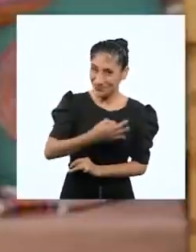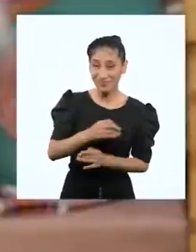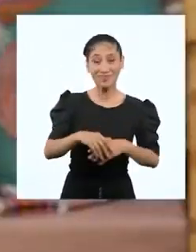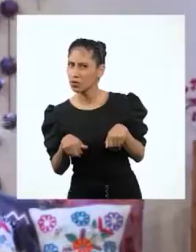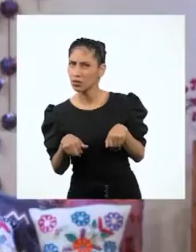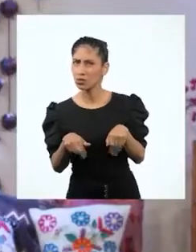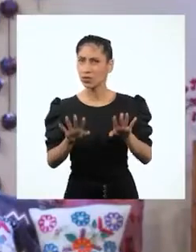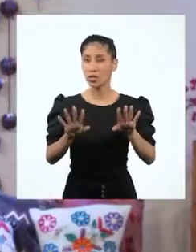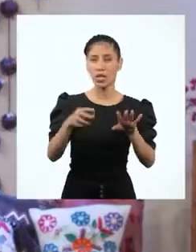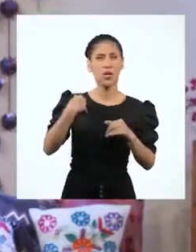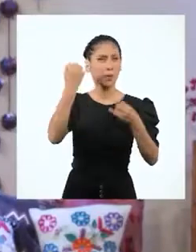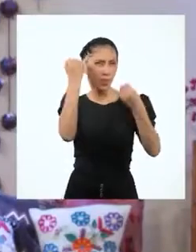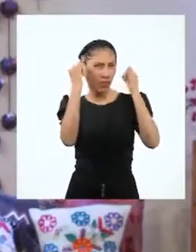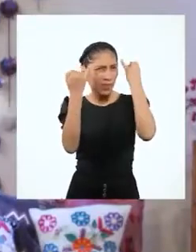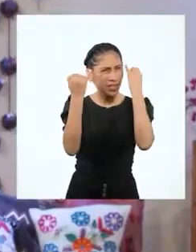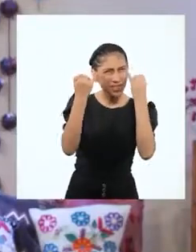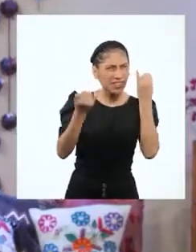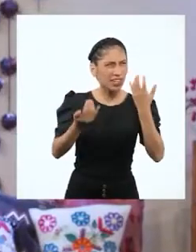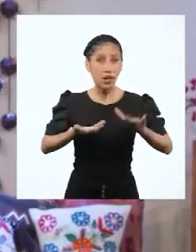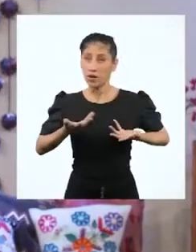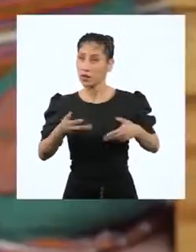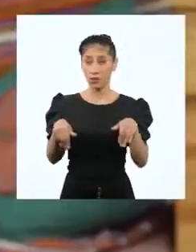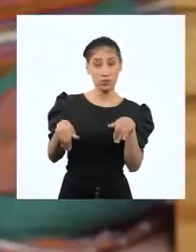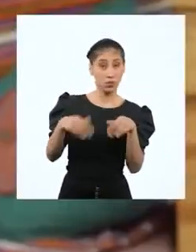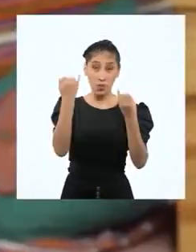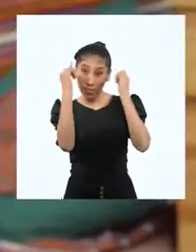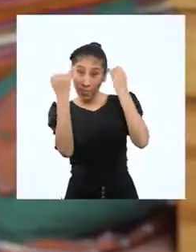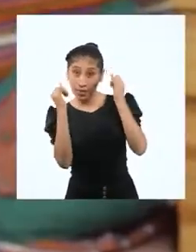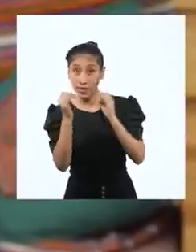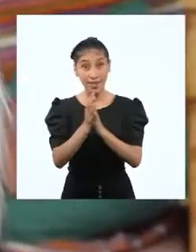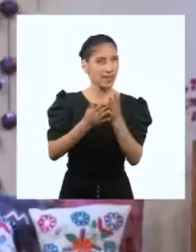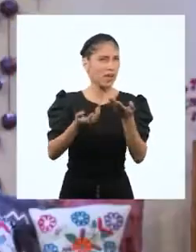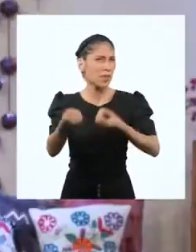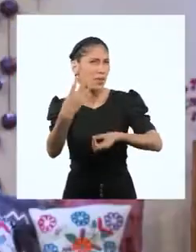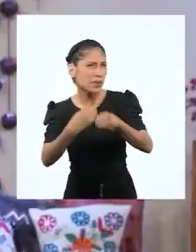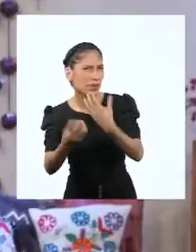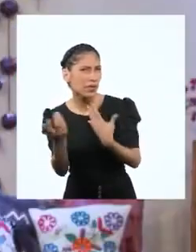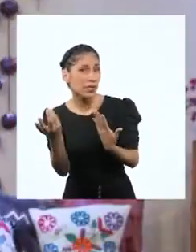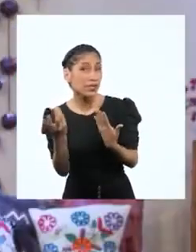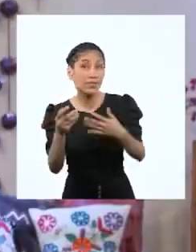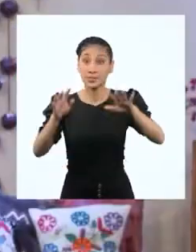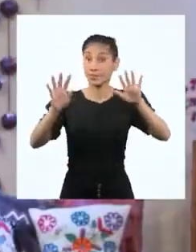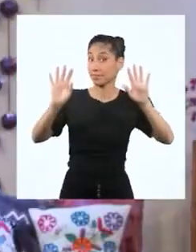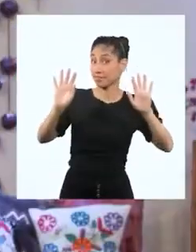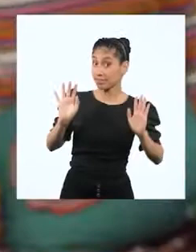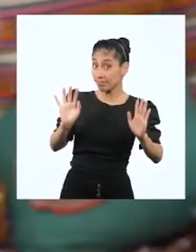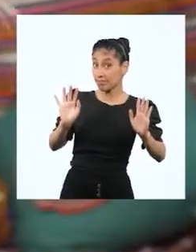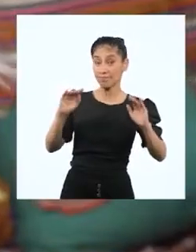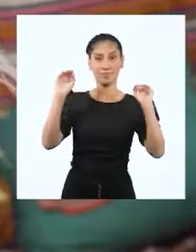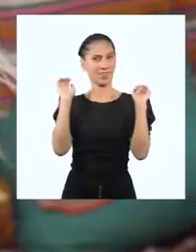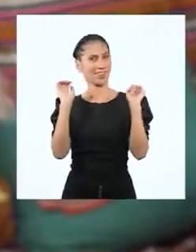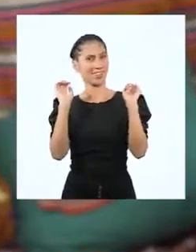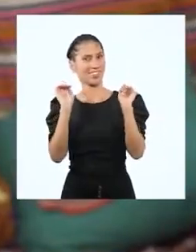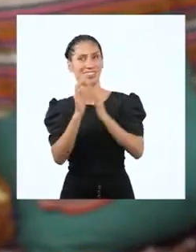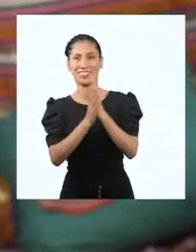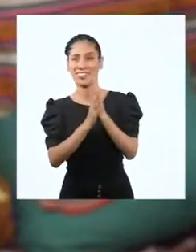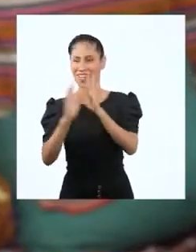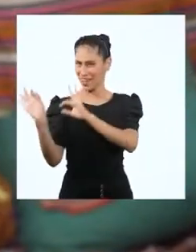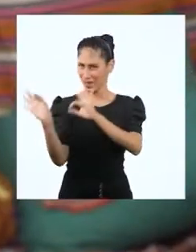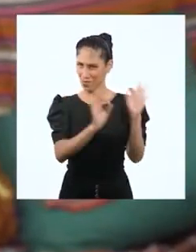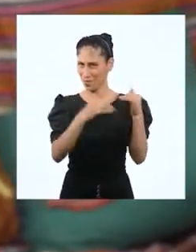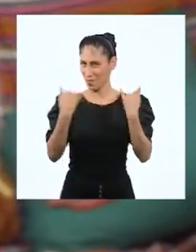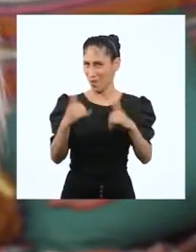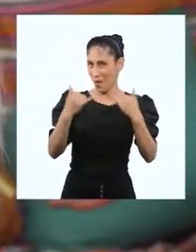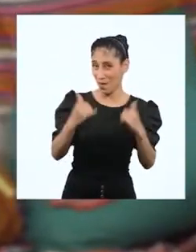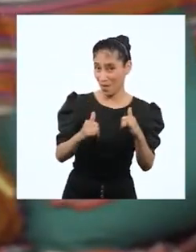¡Es verdad! ¡Ah! ¡Tengo una idea! ¡Tengo una idea! A ver. ¿Qué tal si